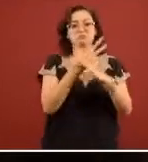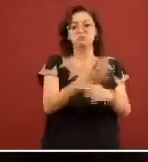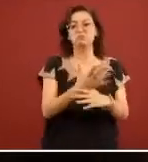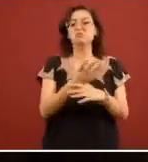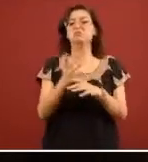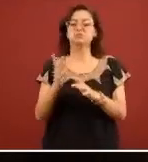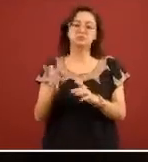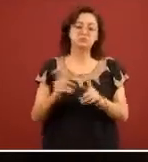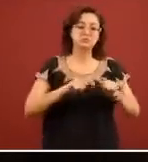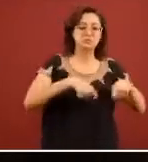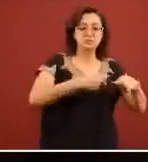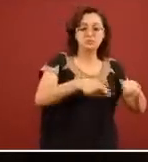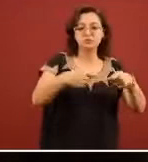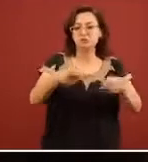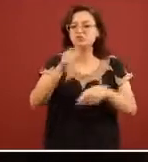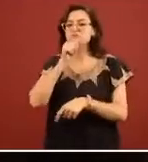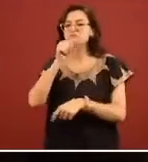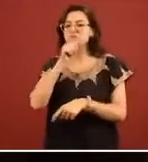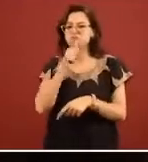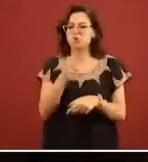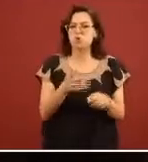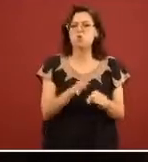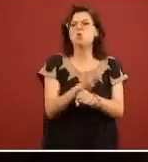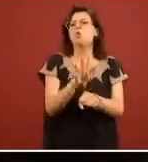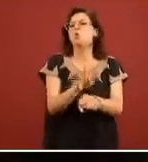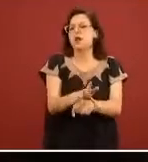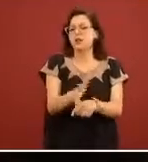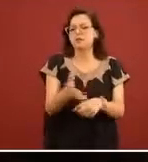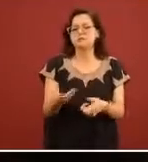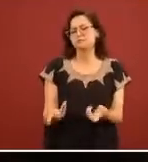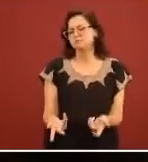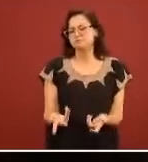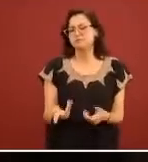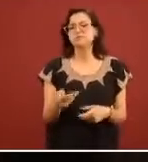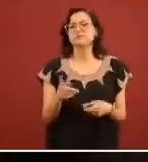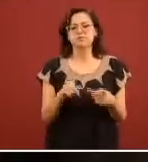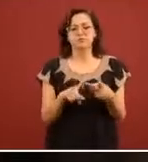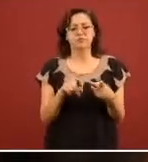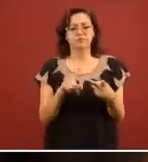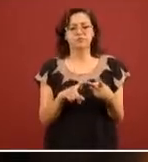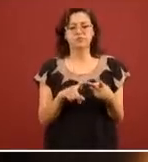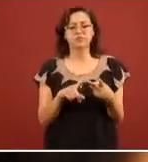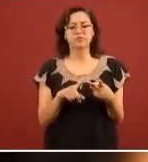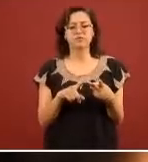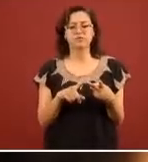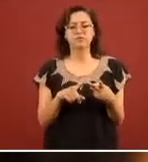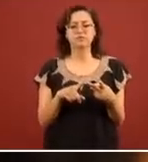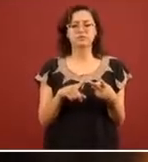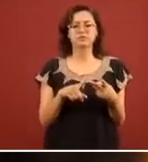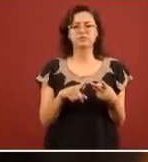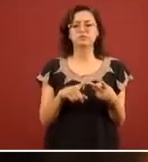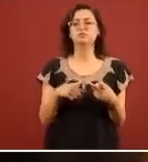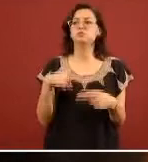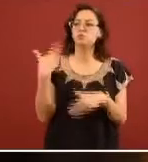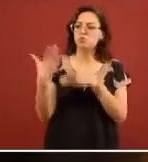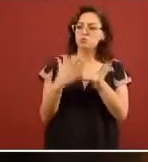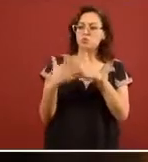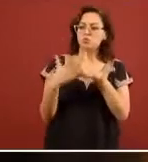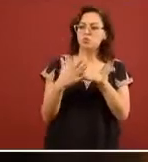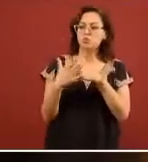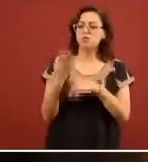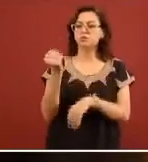de transferencia, si nos puede decir qué estados son. Y también le quisiera preguntar qué es lo que se tiene contemplado que llegue en estos